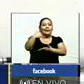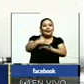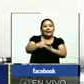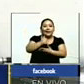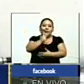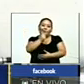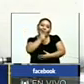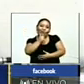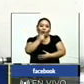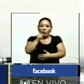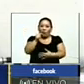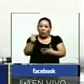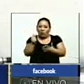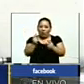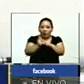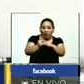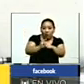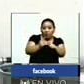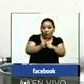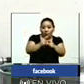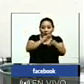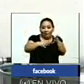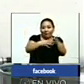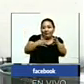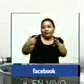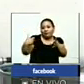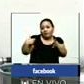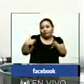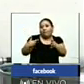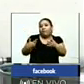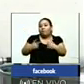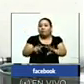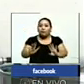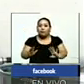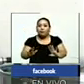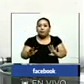por todos estos movimientos que se han creado recientemente. Entonces,